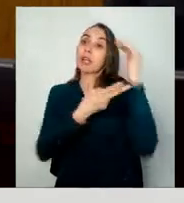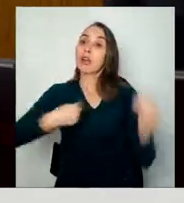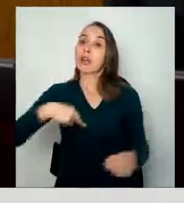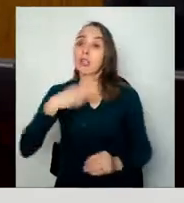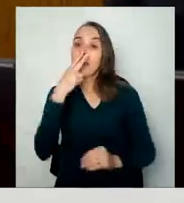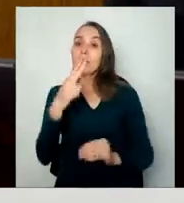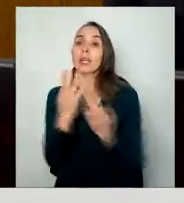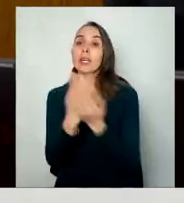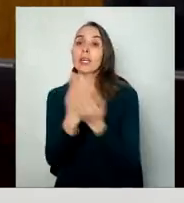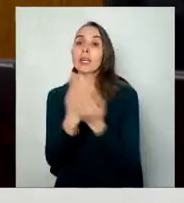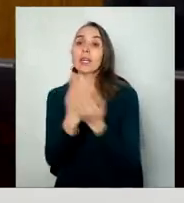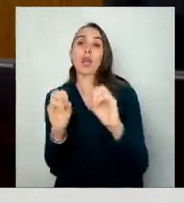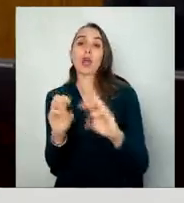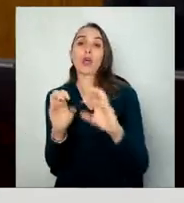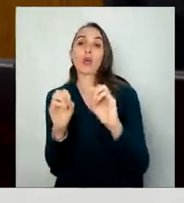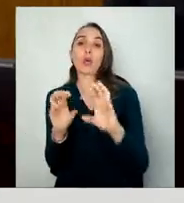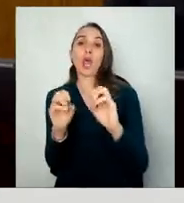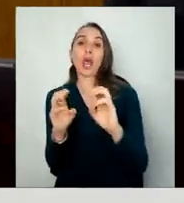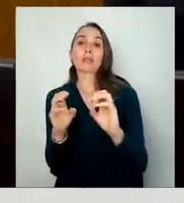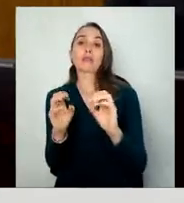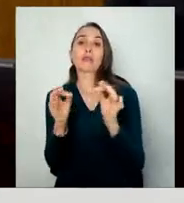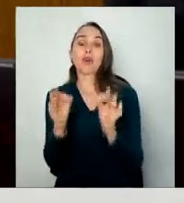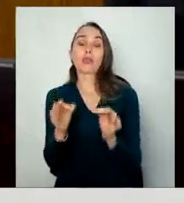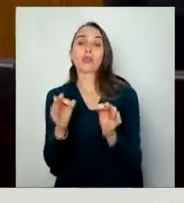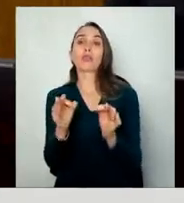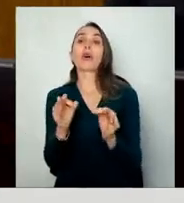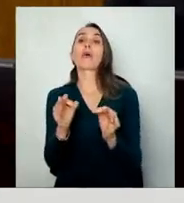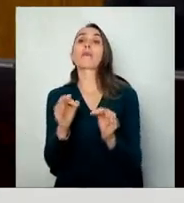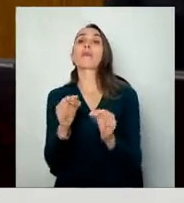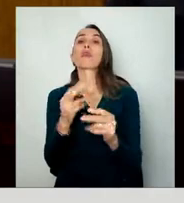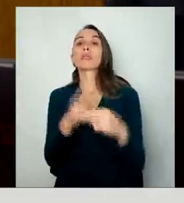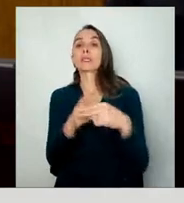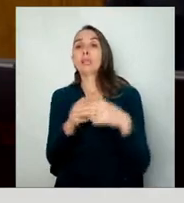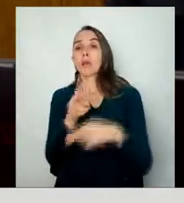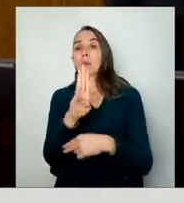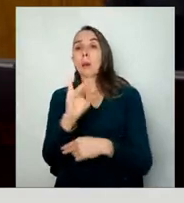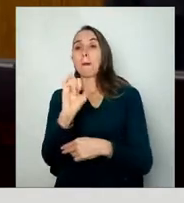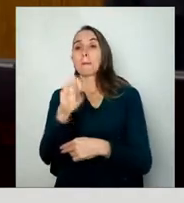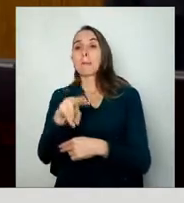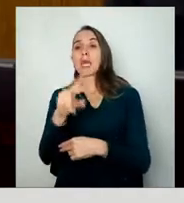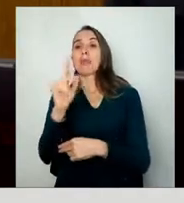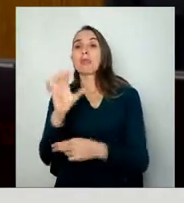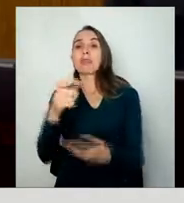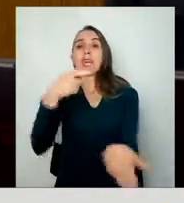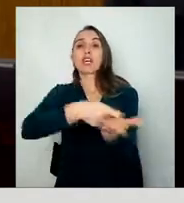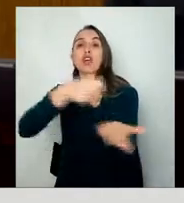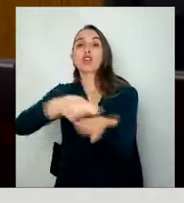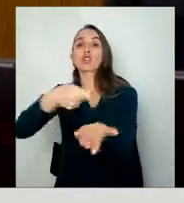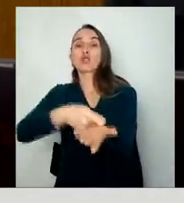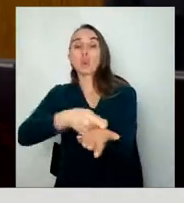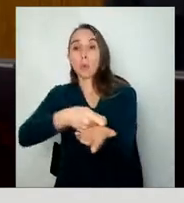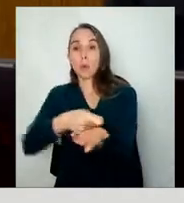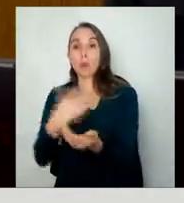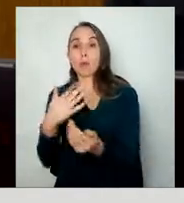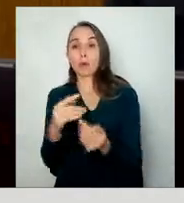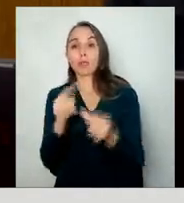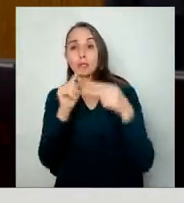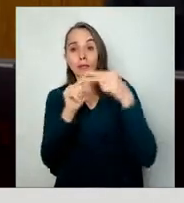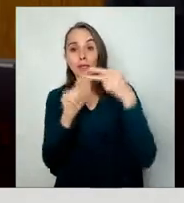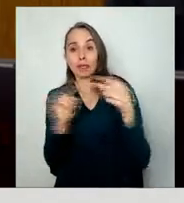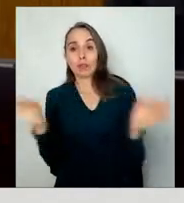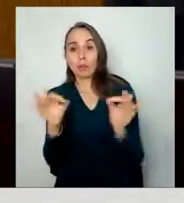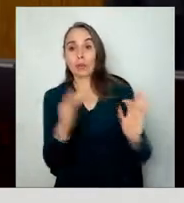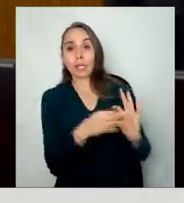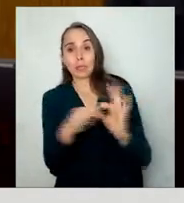como un bien de consumo entonces creo que es importante ligar estas dos argumentaciones Porque